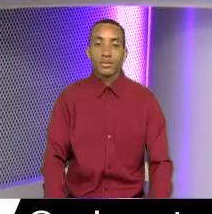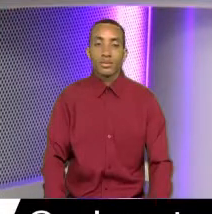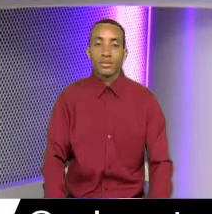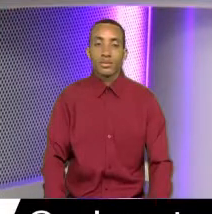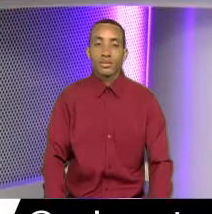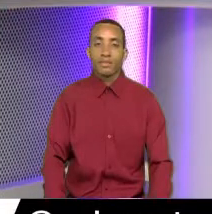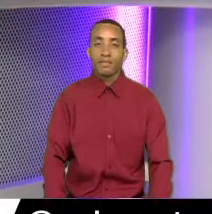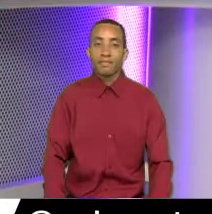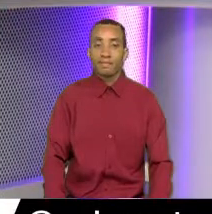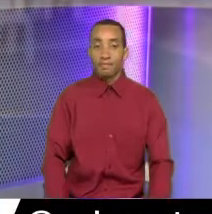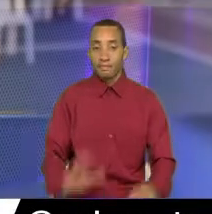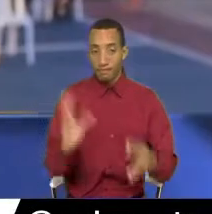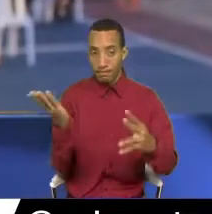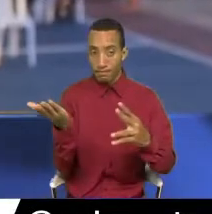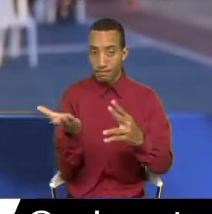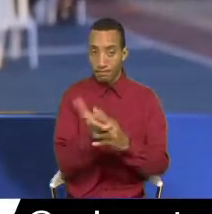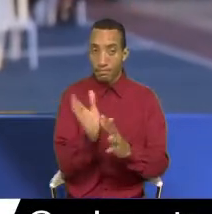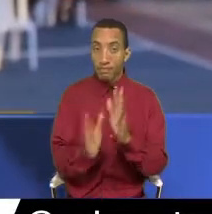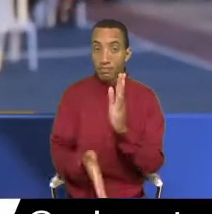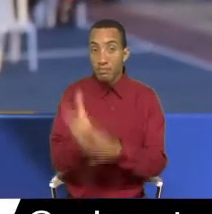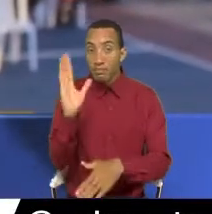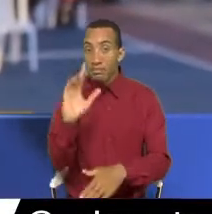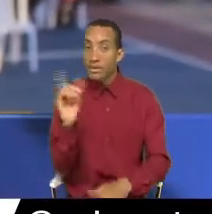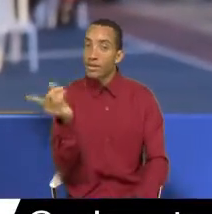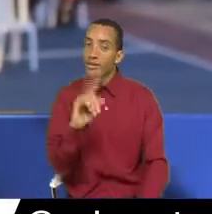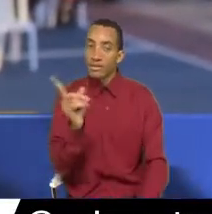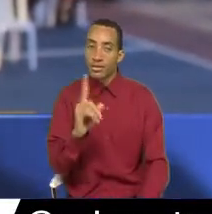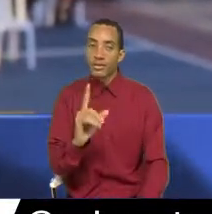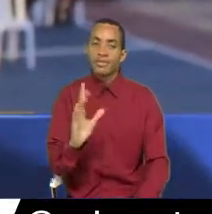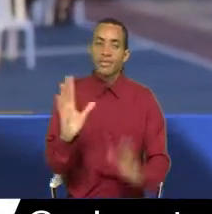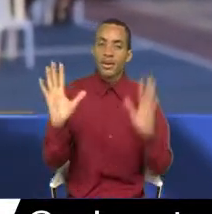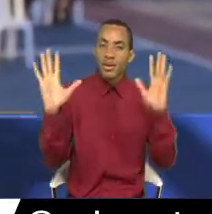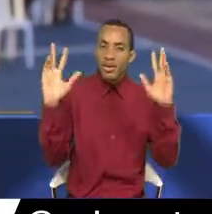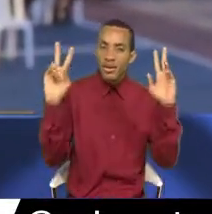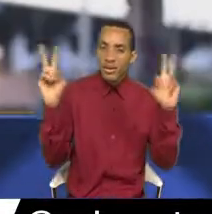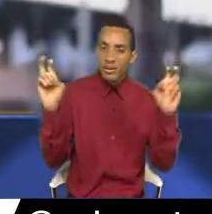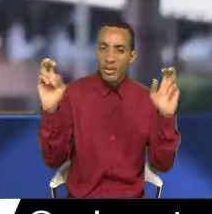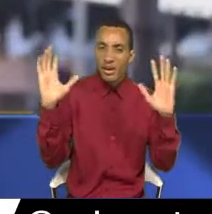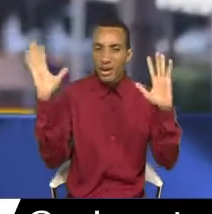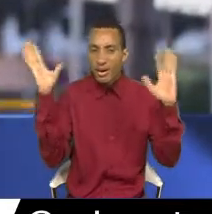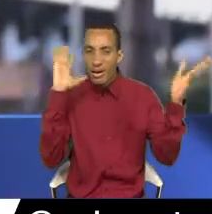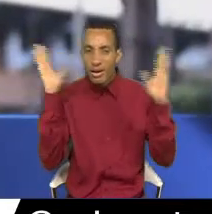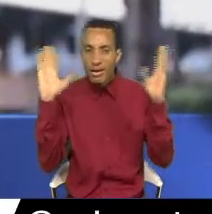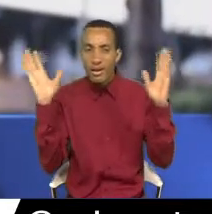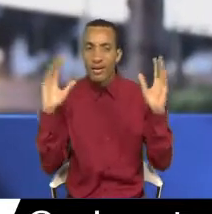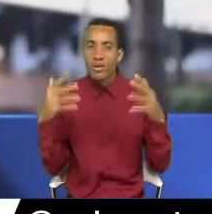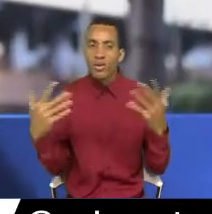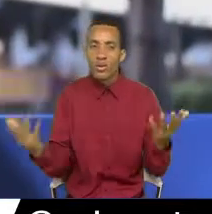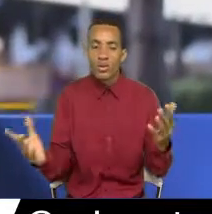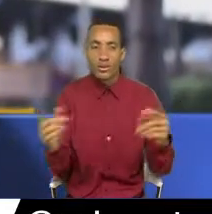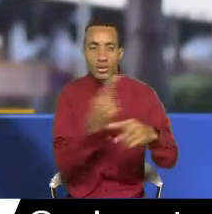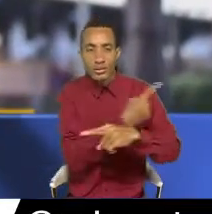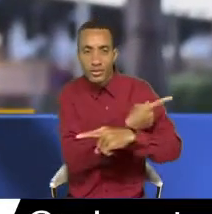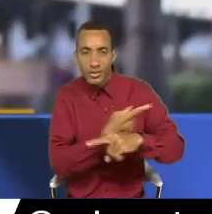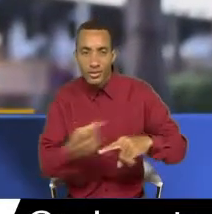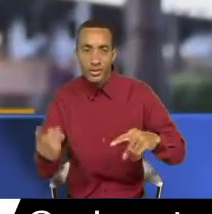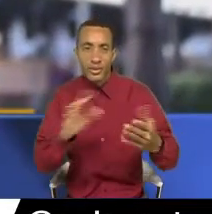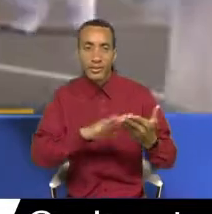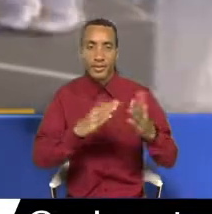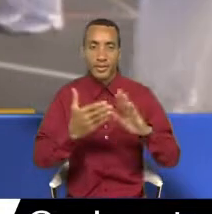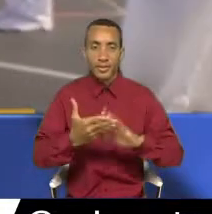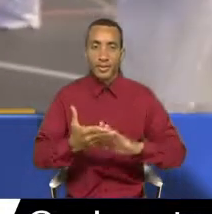Momento de hacer una pausa, no se muevan porque al regresar hablaremos en Enlace Noticias sobre la agenda de la semana por La Paz. Ya